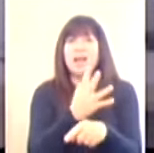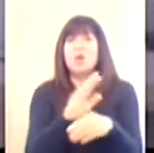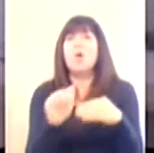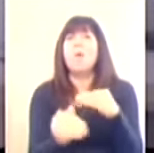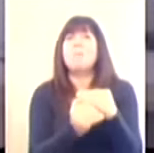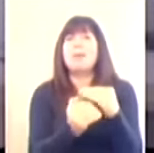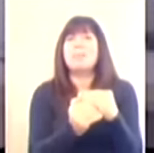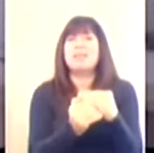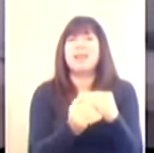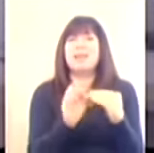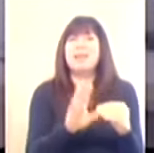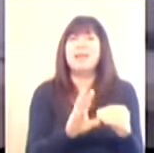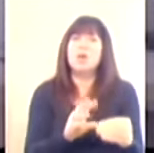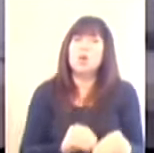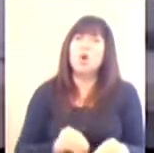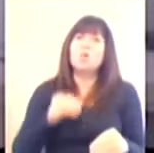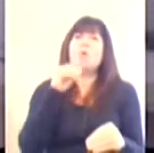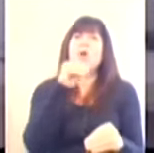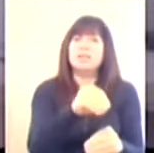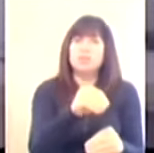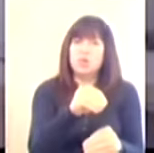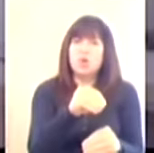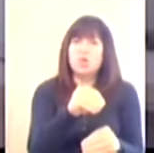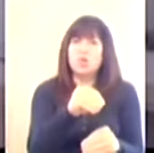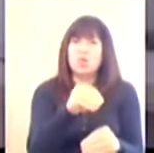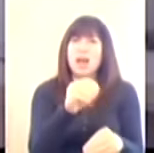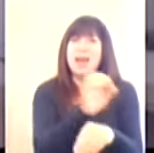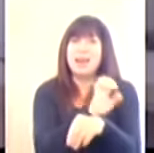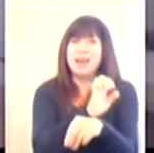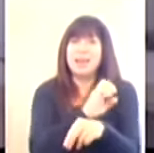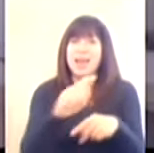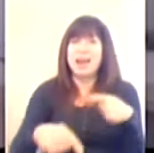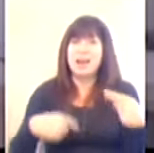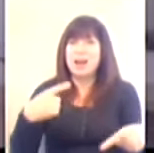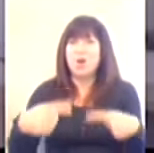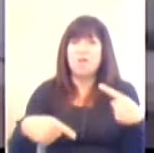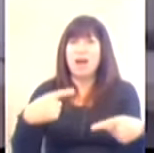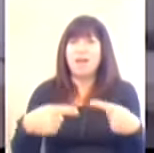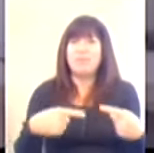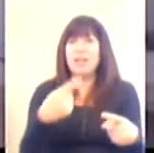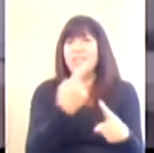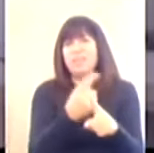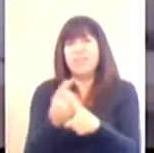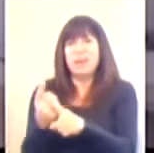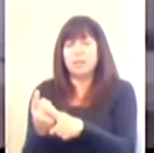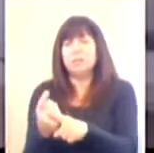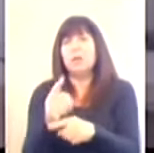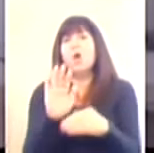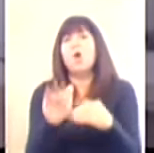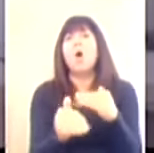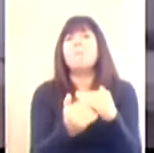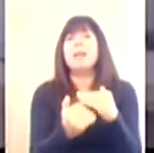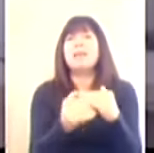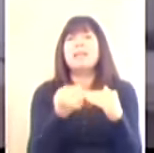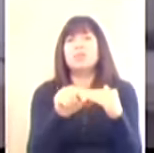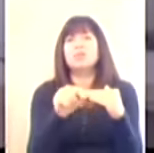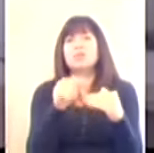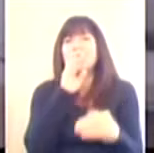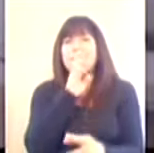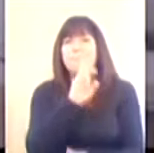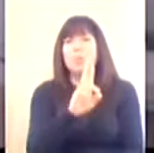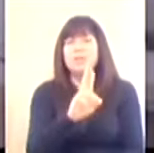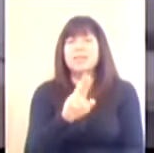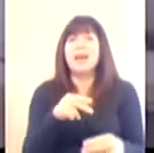esta incorporación masiva de energías renovables variables, como la solar, fotovoltaica, eólica, complementos a esas respuestas que